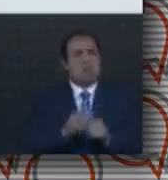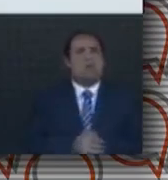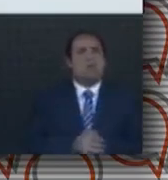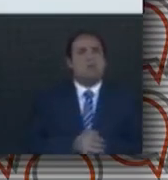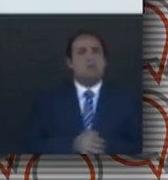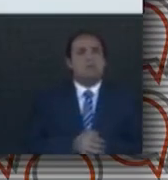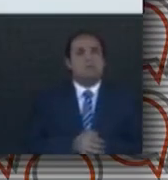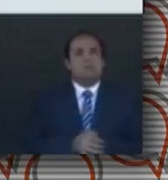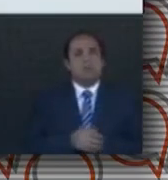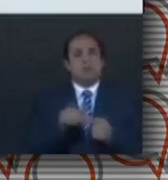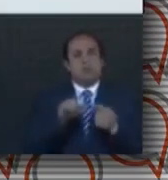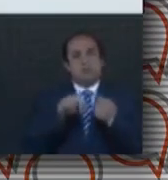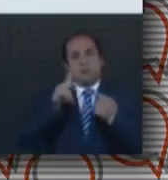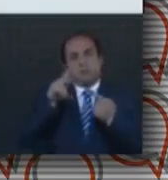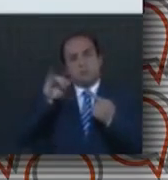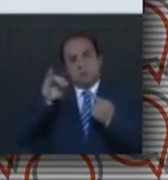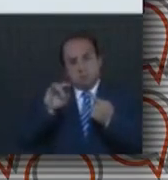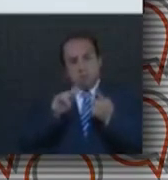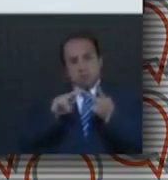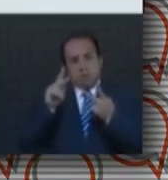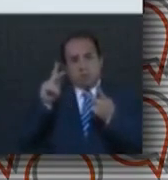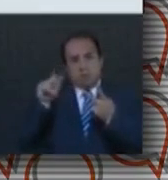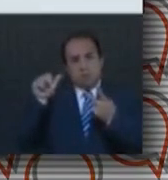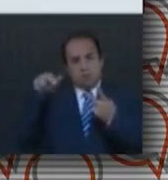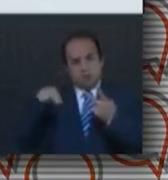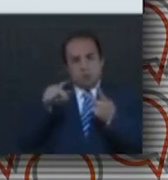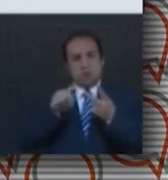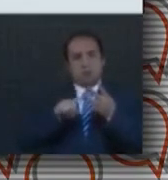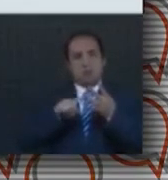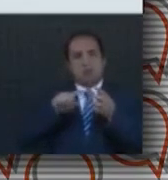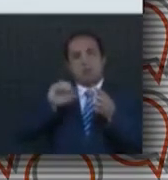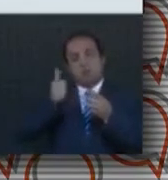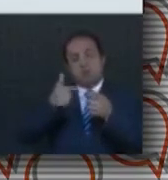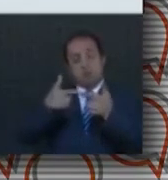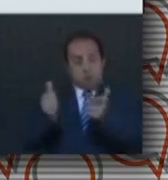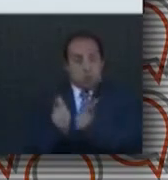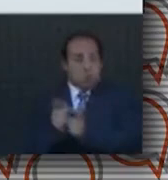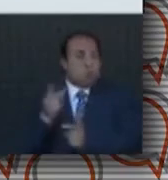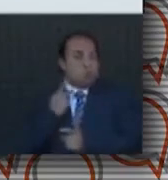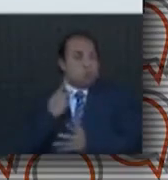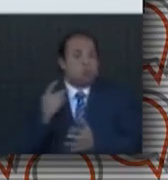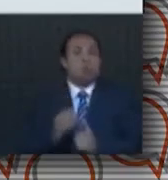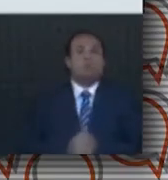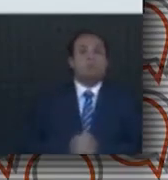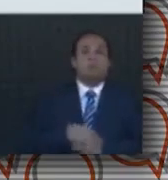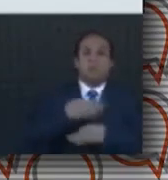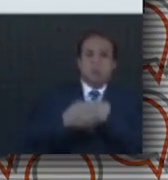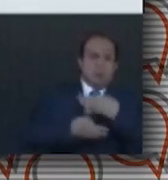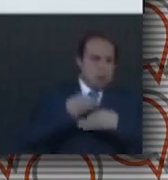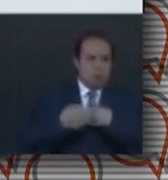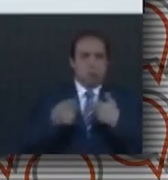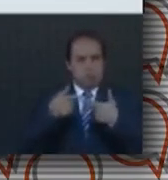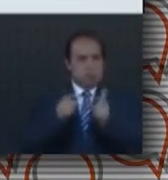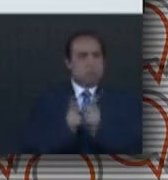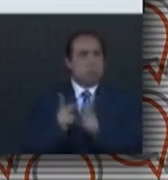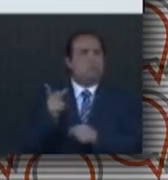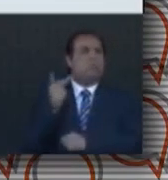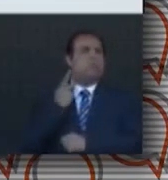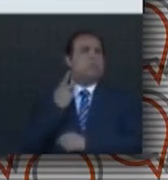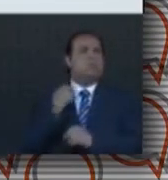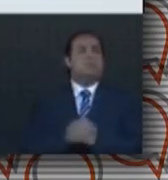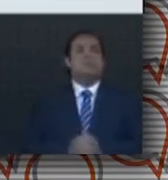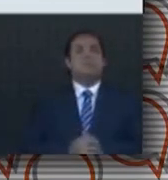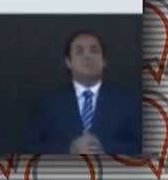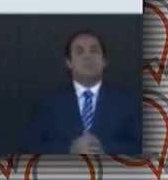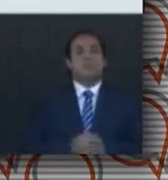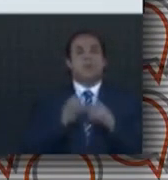recibido alcaldes del PRI, del PAN, de otras fuerzas políticas, de todas las fuerzas políticas, en